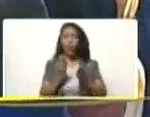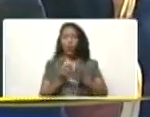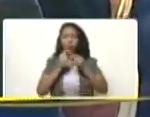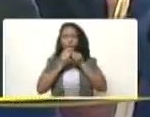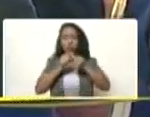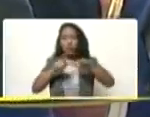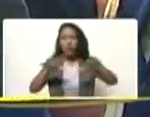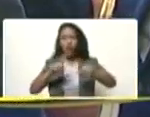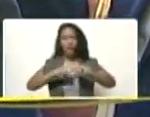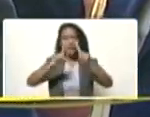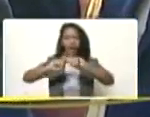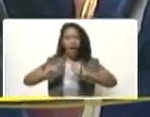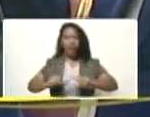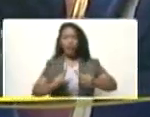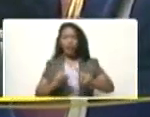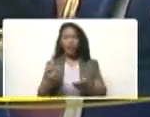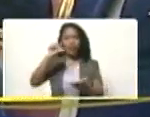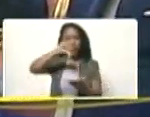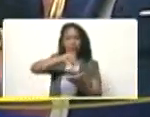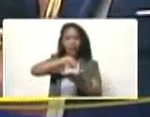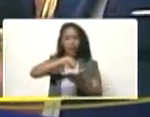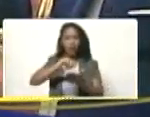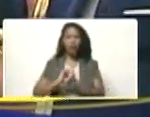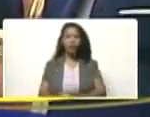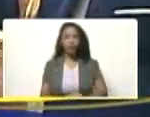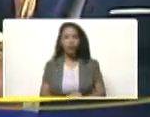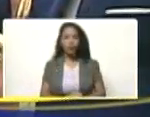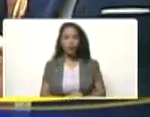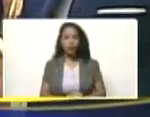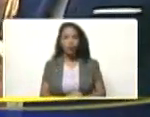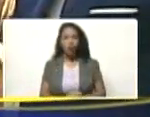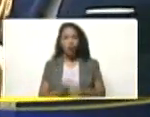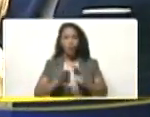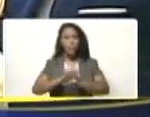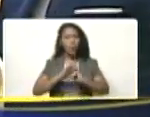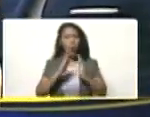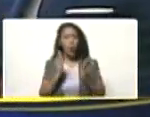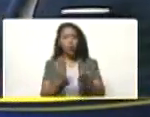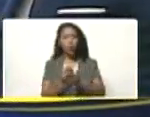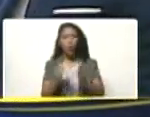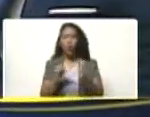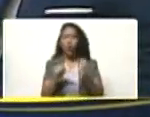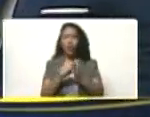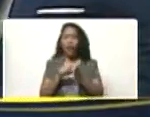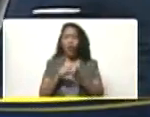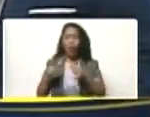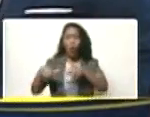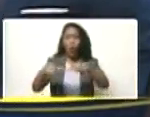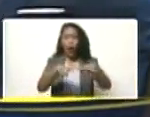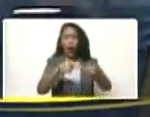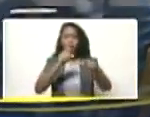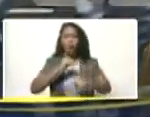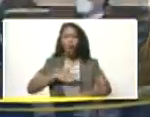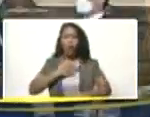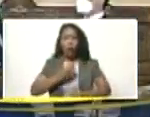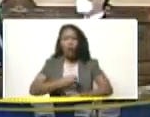multipolar, pluricéntrico. Un mundo donde las regiones puedan